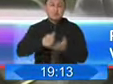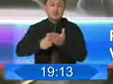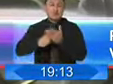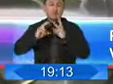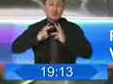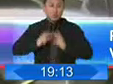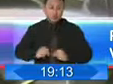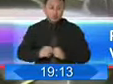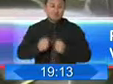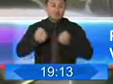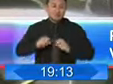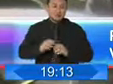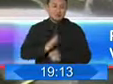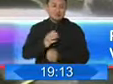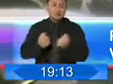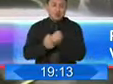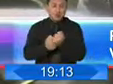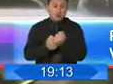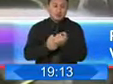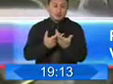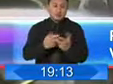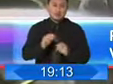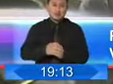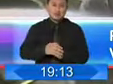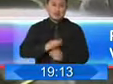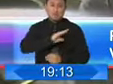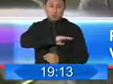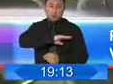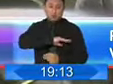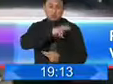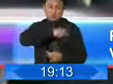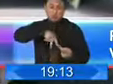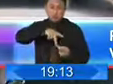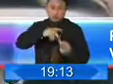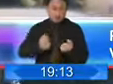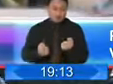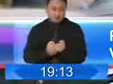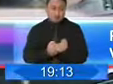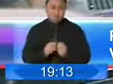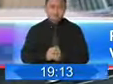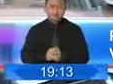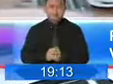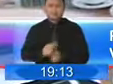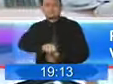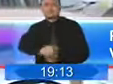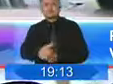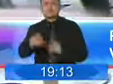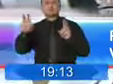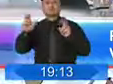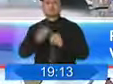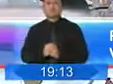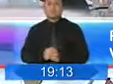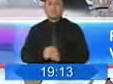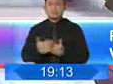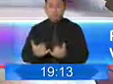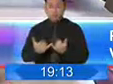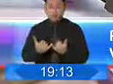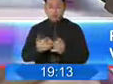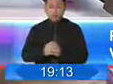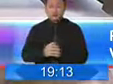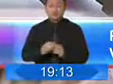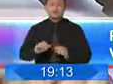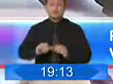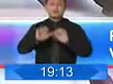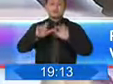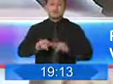Pública y también en apoyo a los gobiernos autónomos descentralizados. Otro tema que se analizó fue el avance que ha tenido la